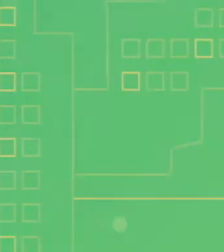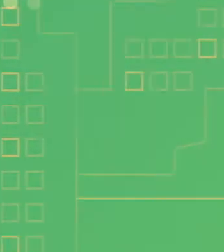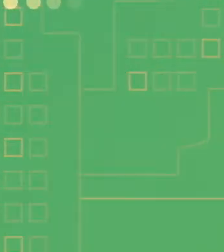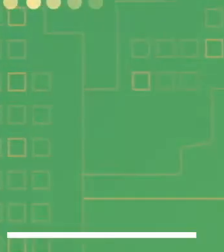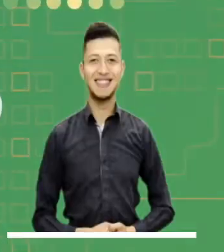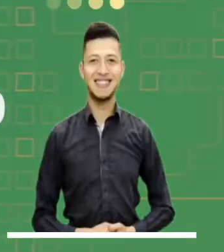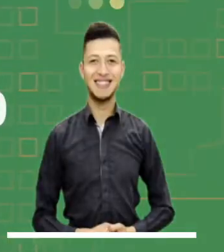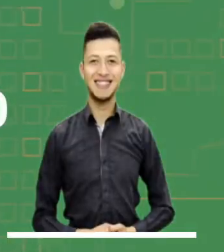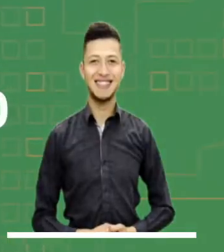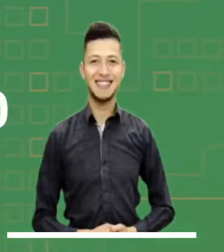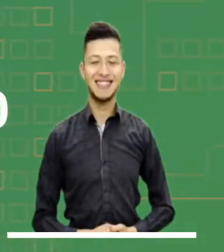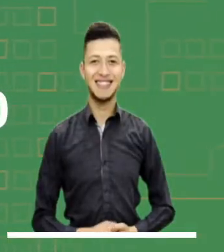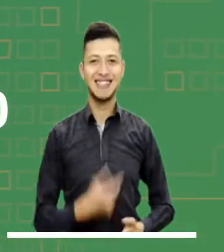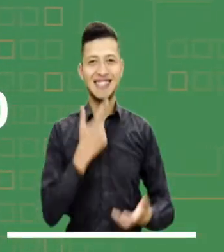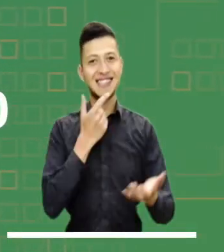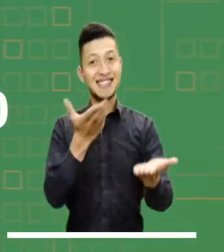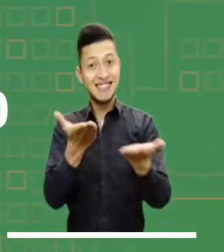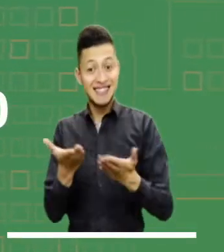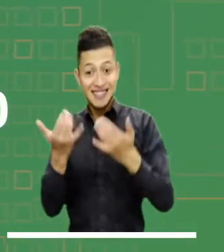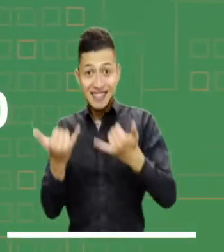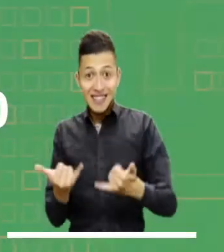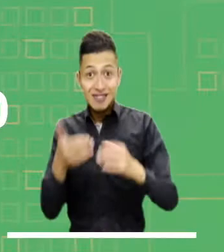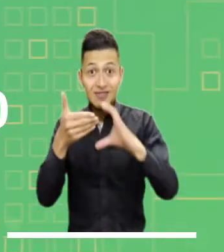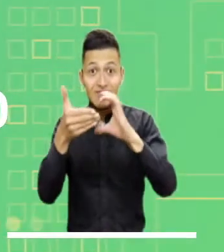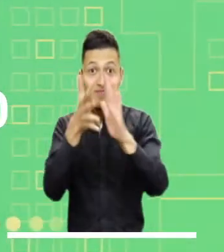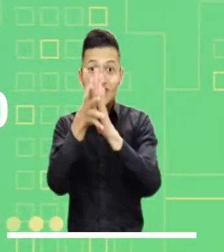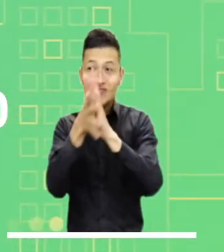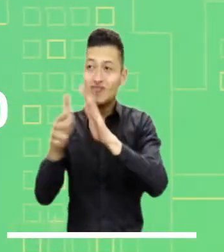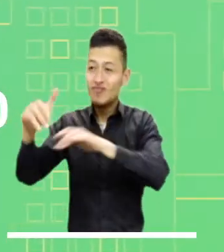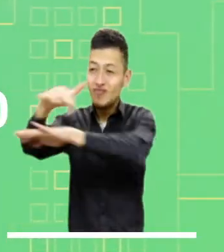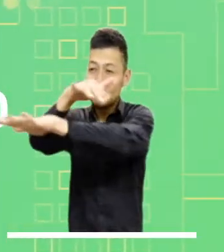Bienvenidos a conocer el pronóstico del tiempo para la tarde de hoy.